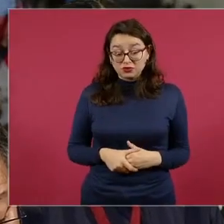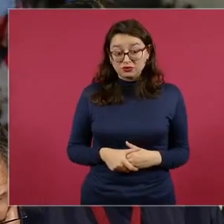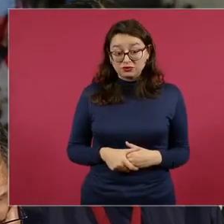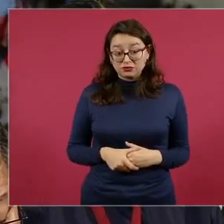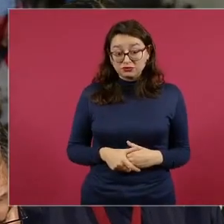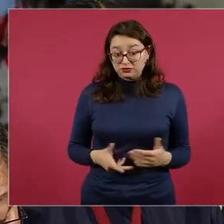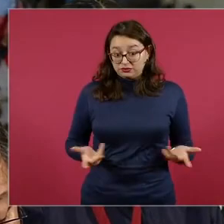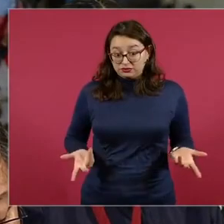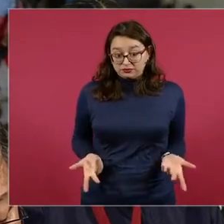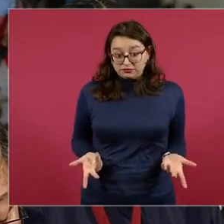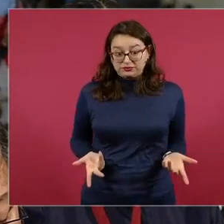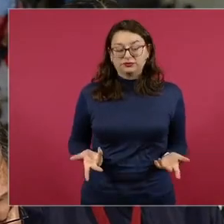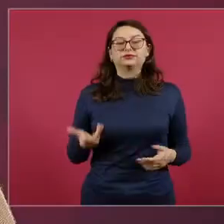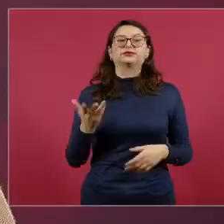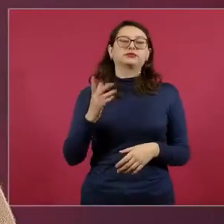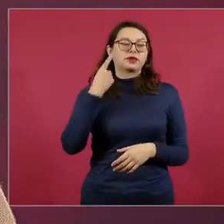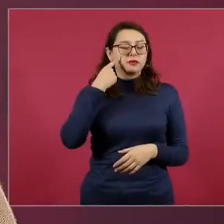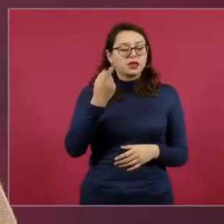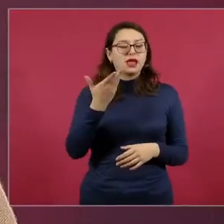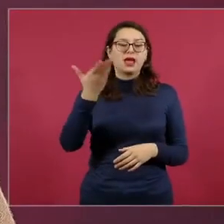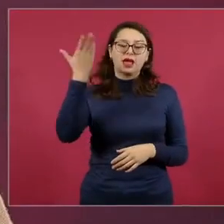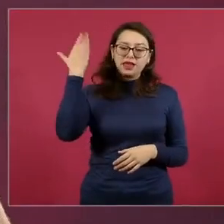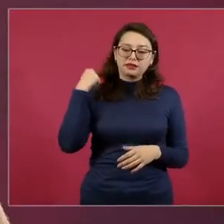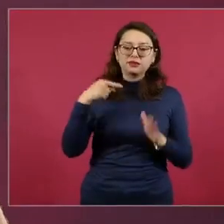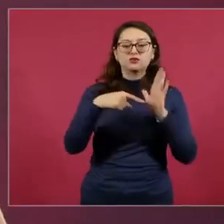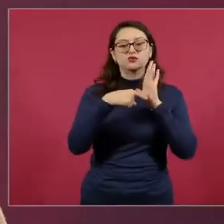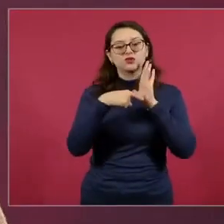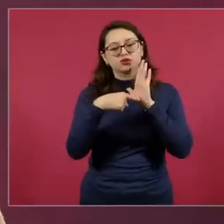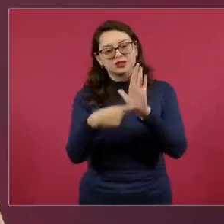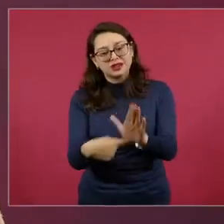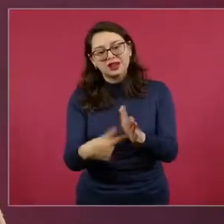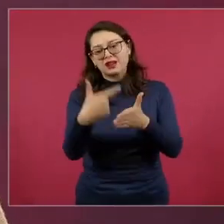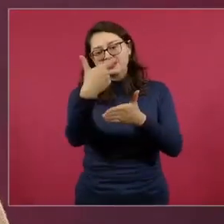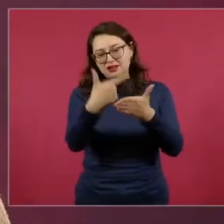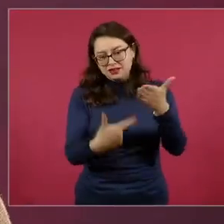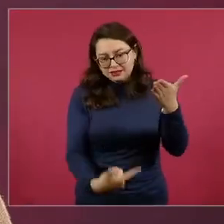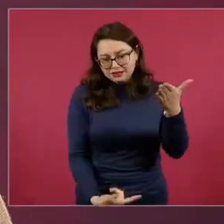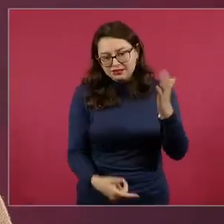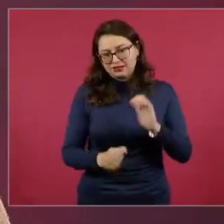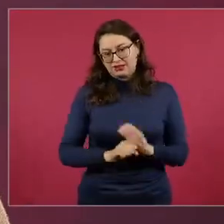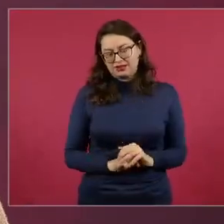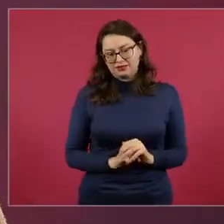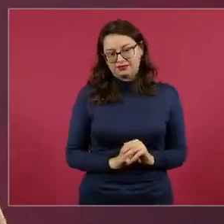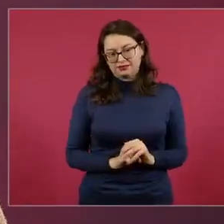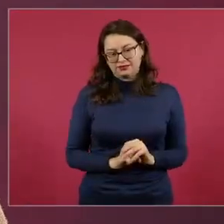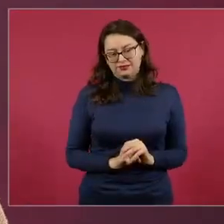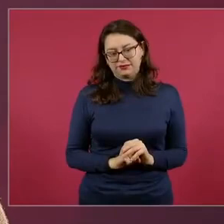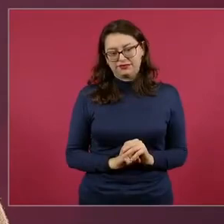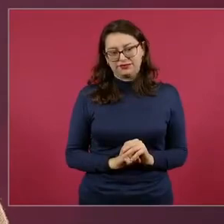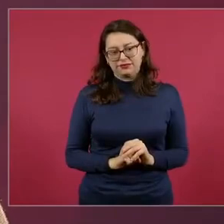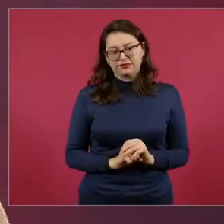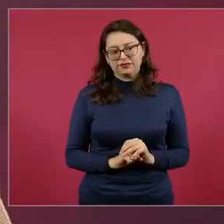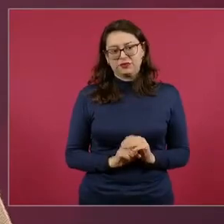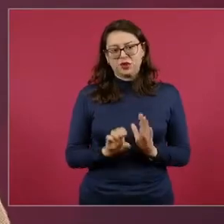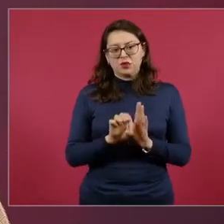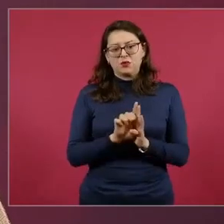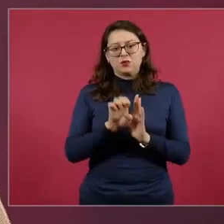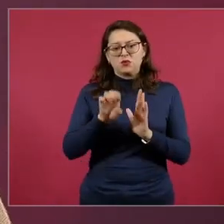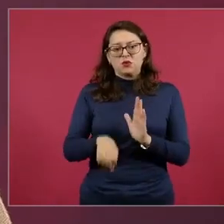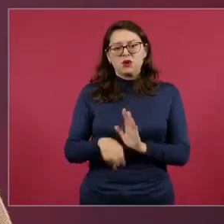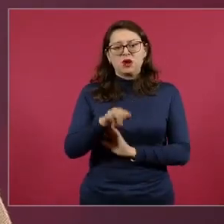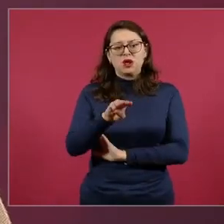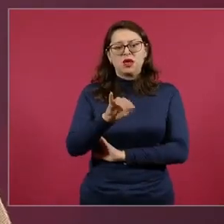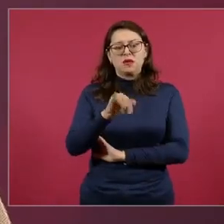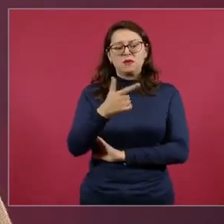pasada se pusieron ejemplos y se mostraron. Se ponía un, creo que Miguel